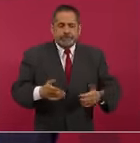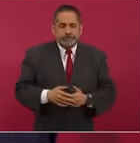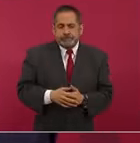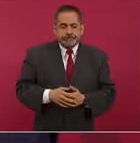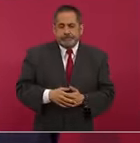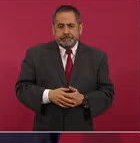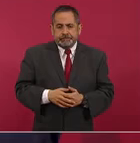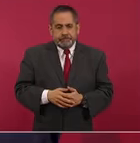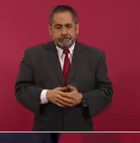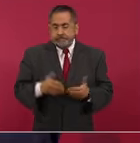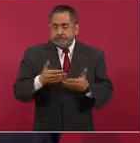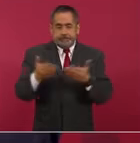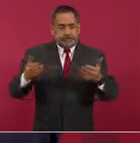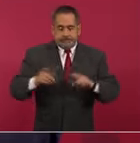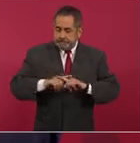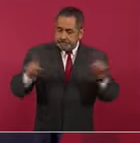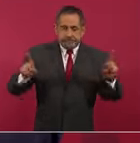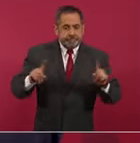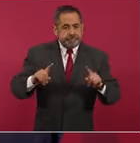Entonces, ahora es distinto.